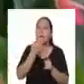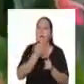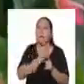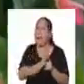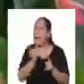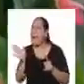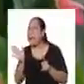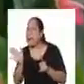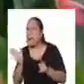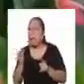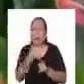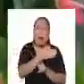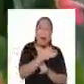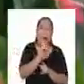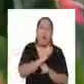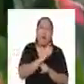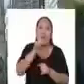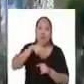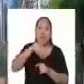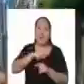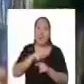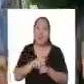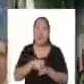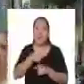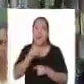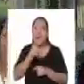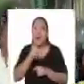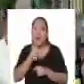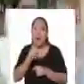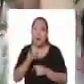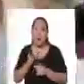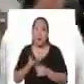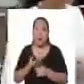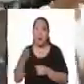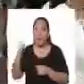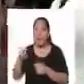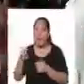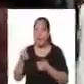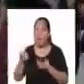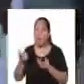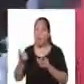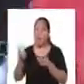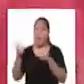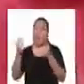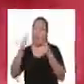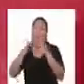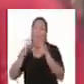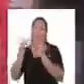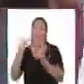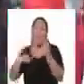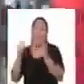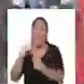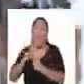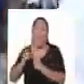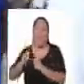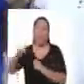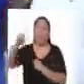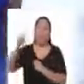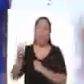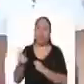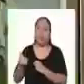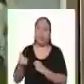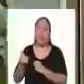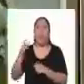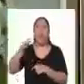encontrar agua en el camino, ¿no? No vas a entrar a un restaurante para comprar agua porque incluso es más caro que si la compras en la calle. Entonces lo que ocurre normalmente es que